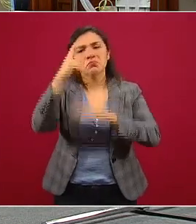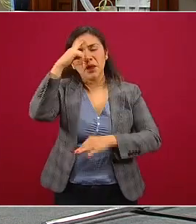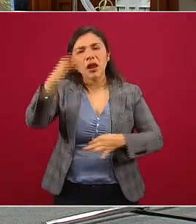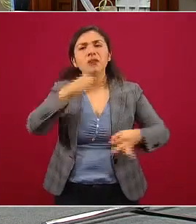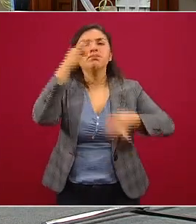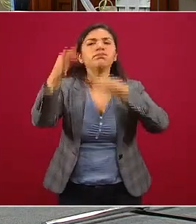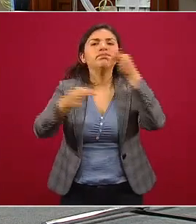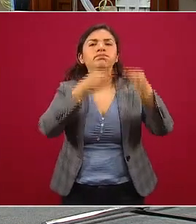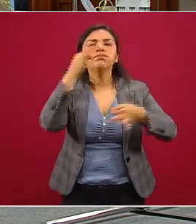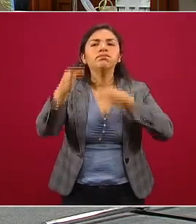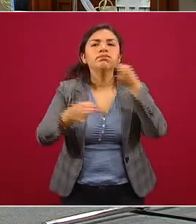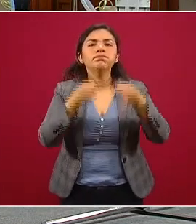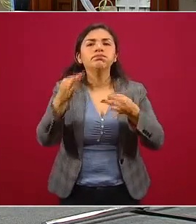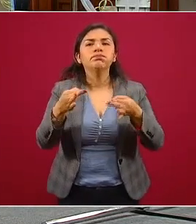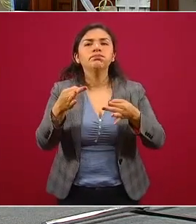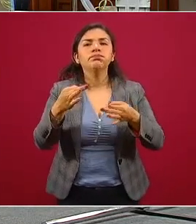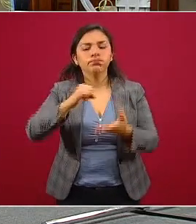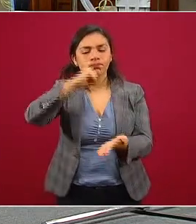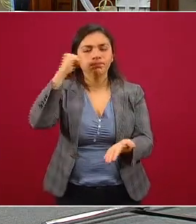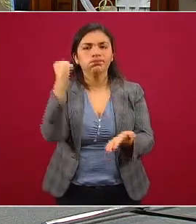promulgación,